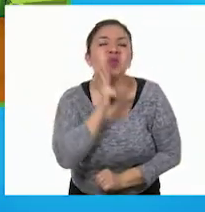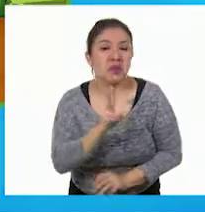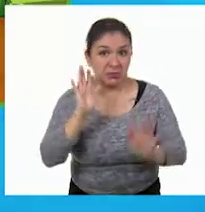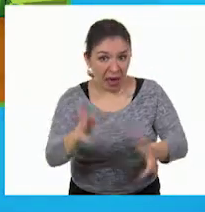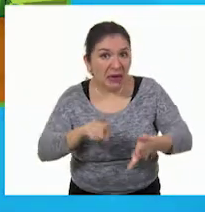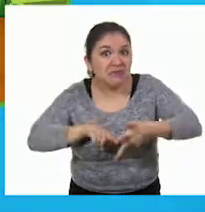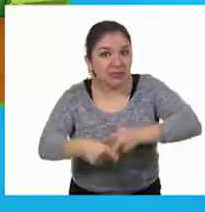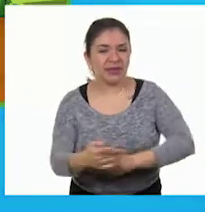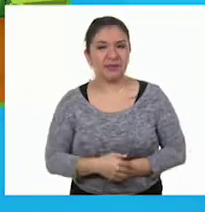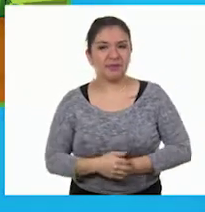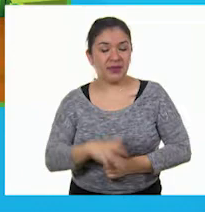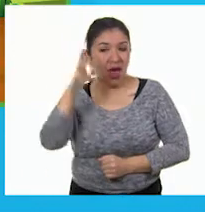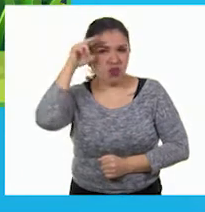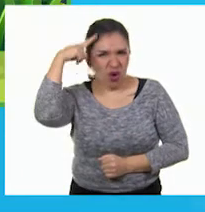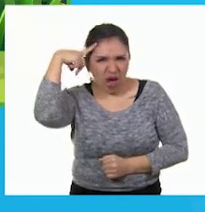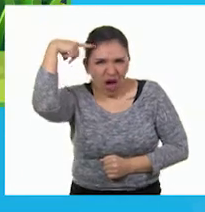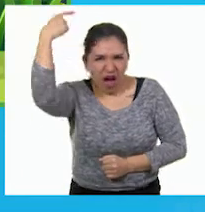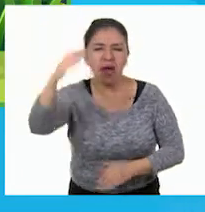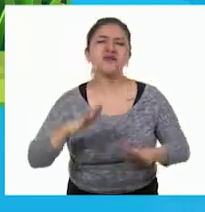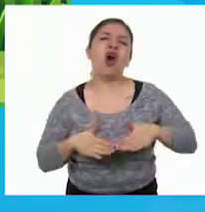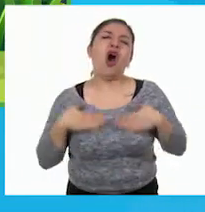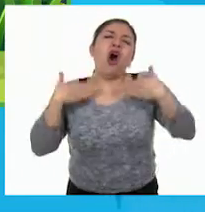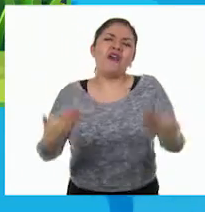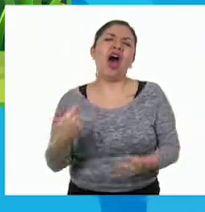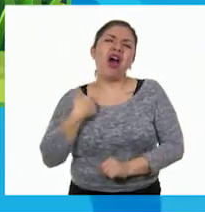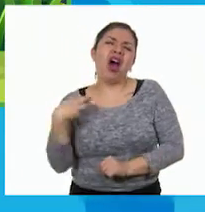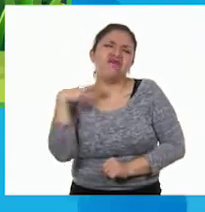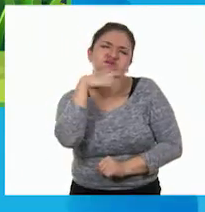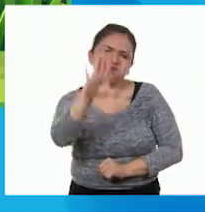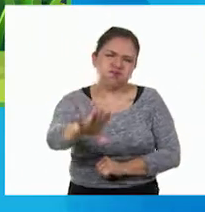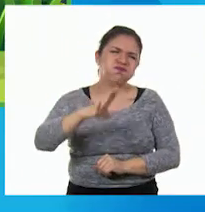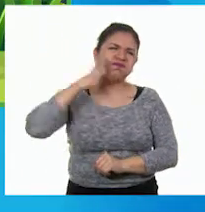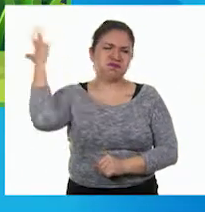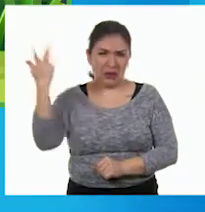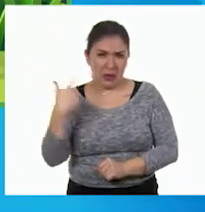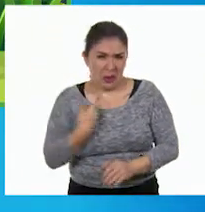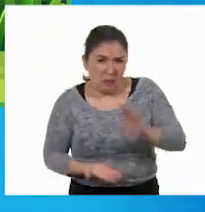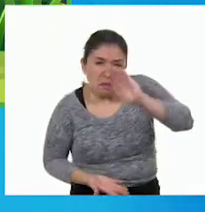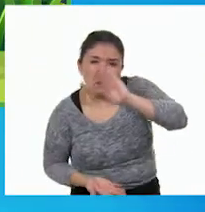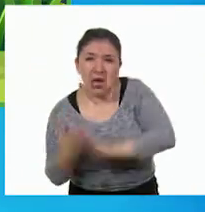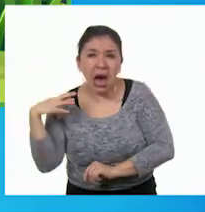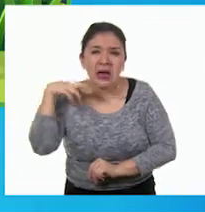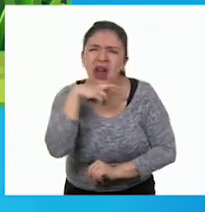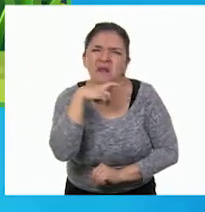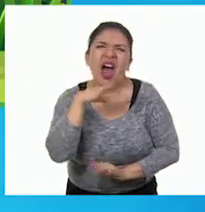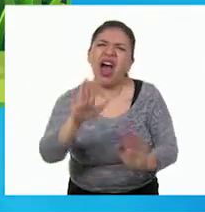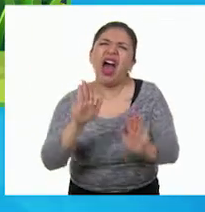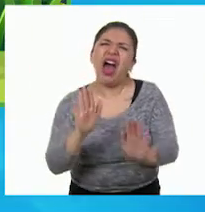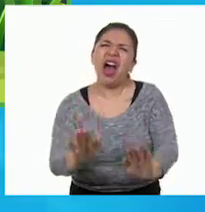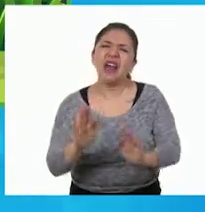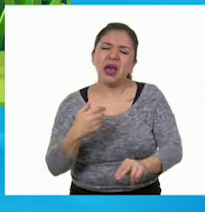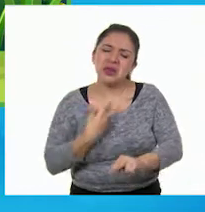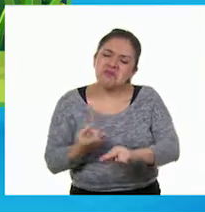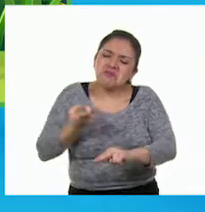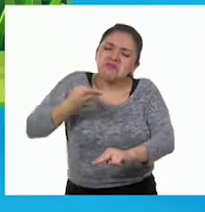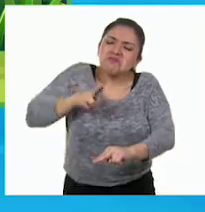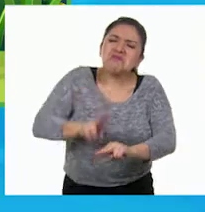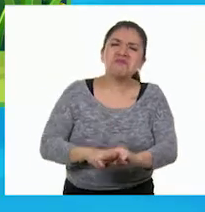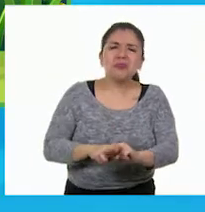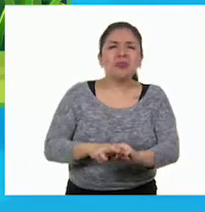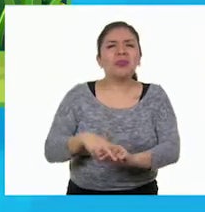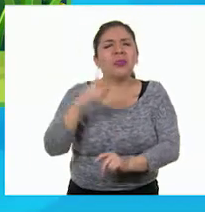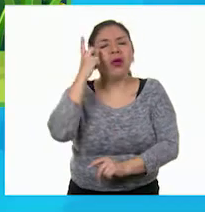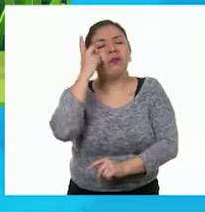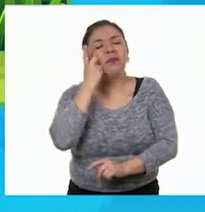La liebre, confiando en su velocidad, no se dio prisa en partir y acostándose al borde del camino,